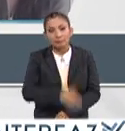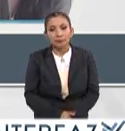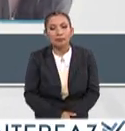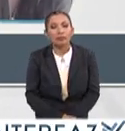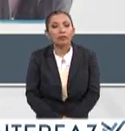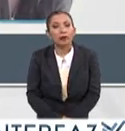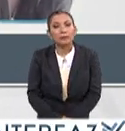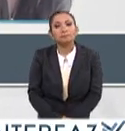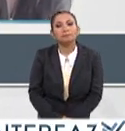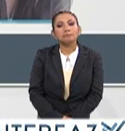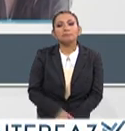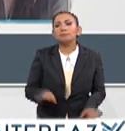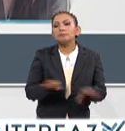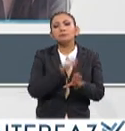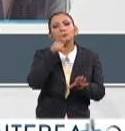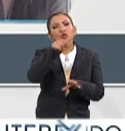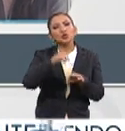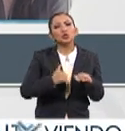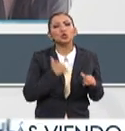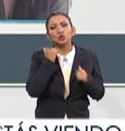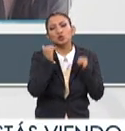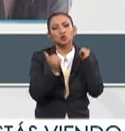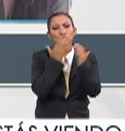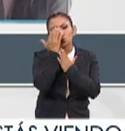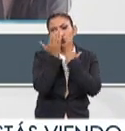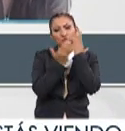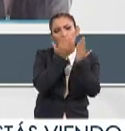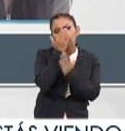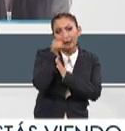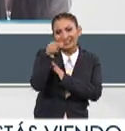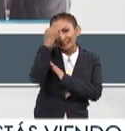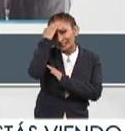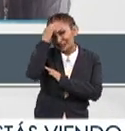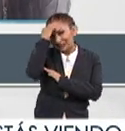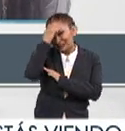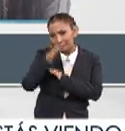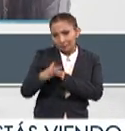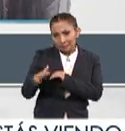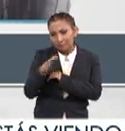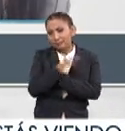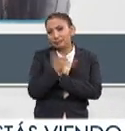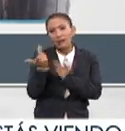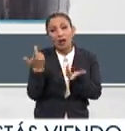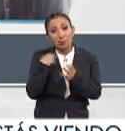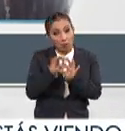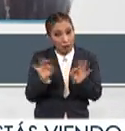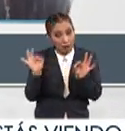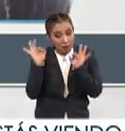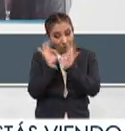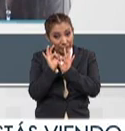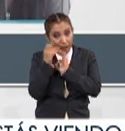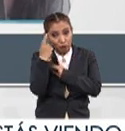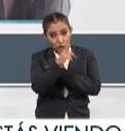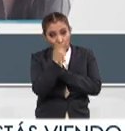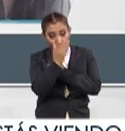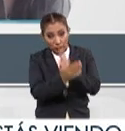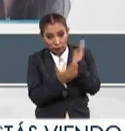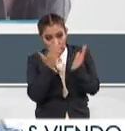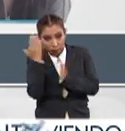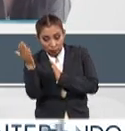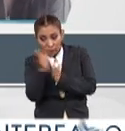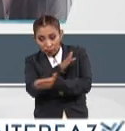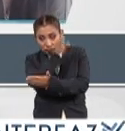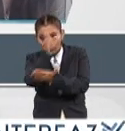¿Cómo fue tu aprovechamiento académico en esta experiencia? ¿Qué tan relevante fue para tus estudios